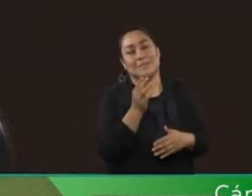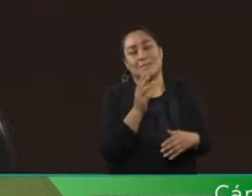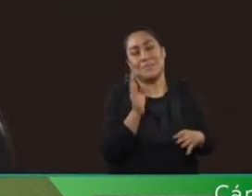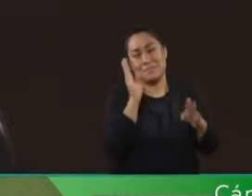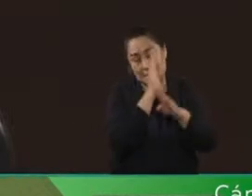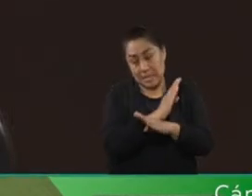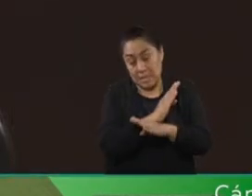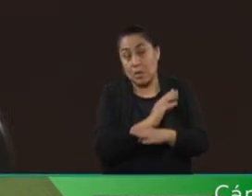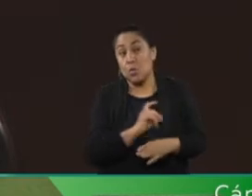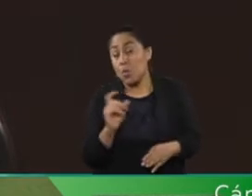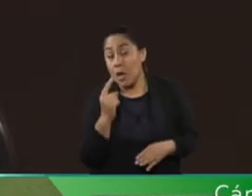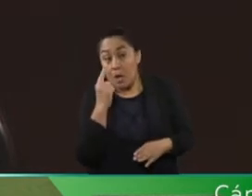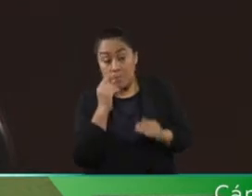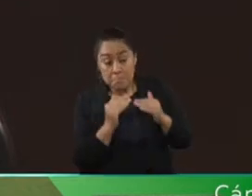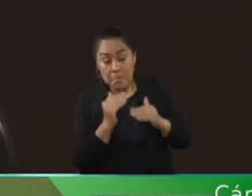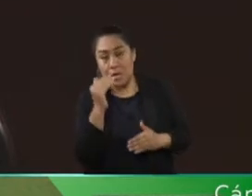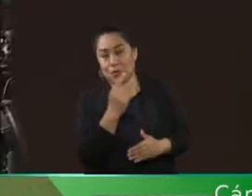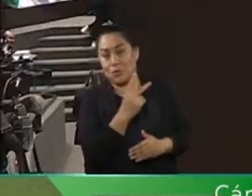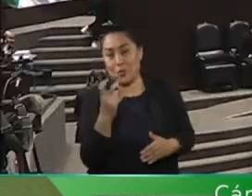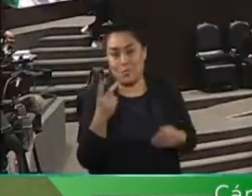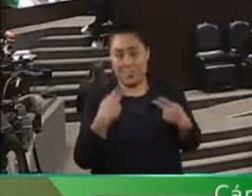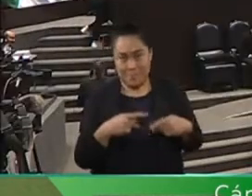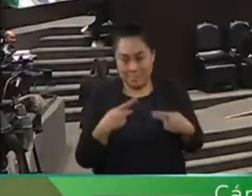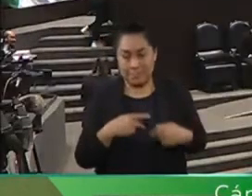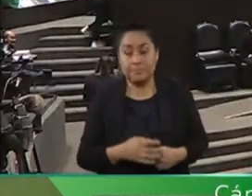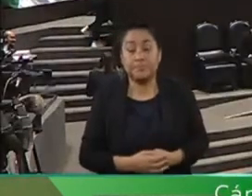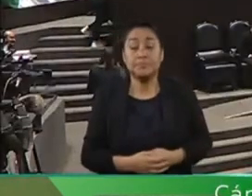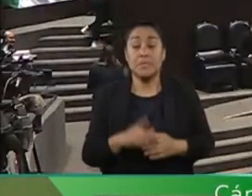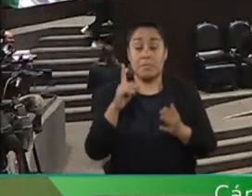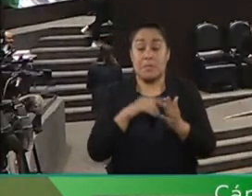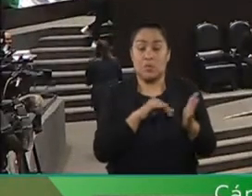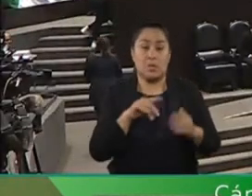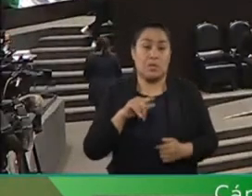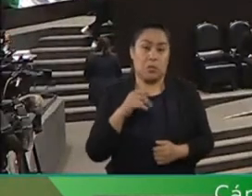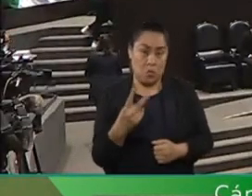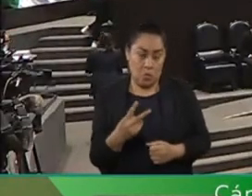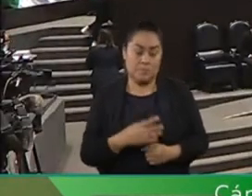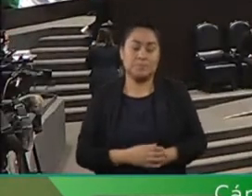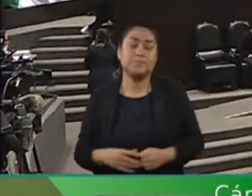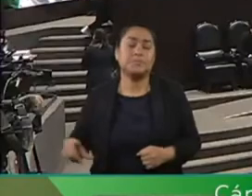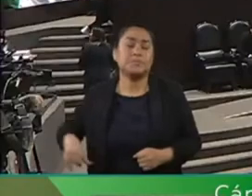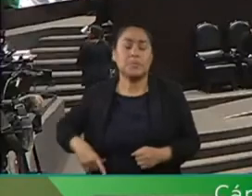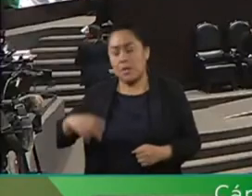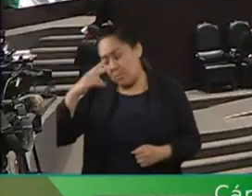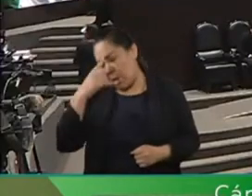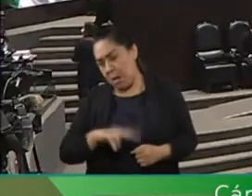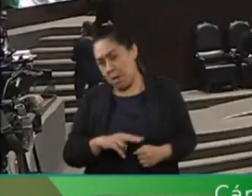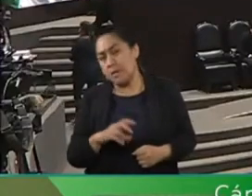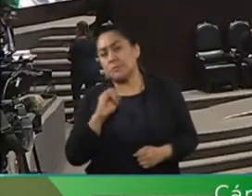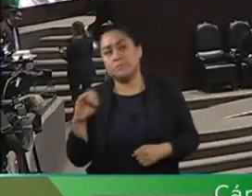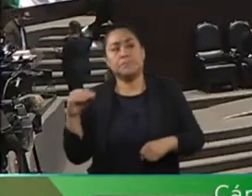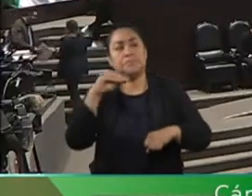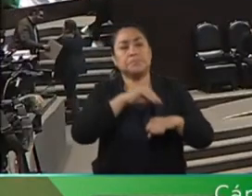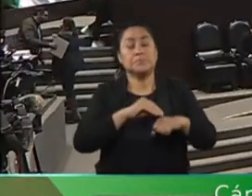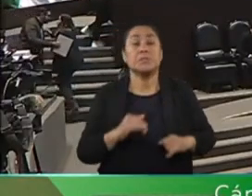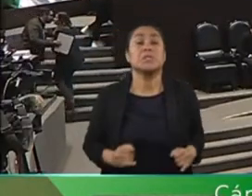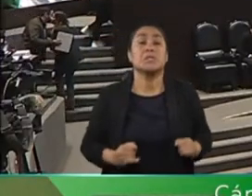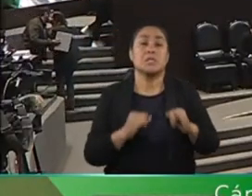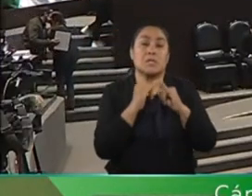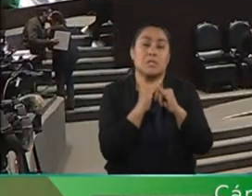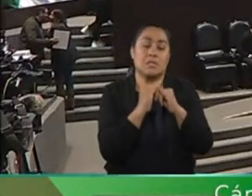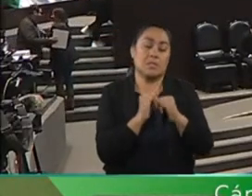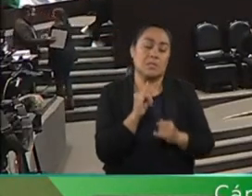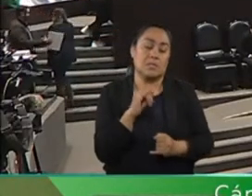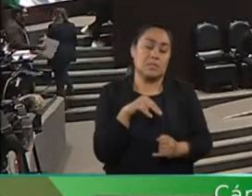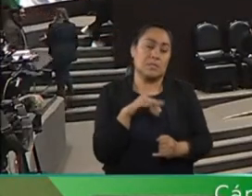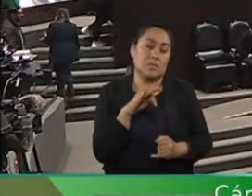fuera superior a 200. En 1972, el Estado mexicano creó el Instituto de Fondo